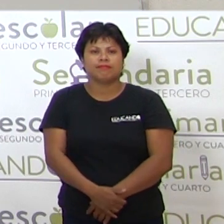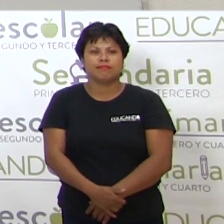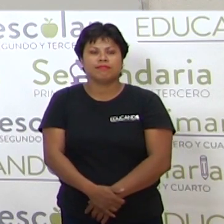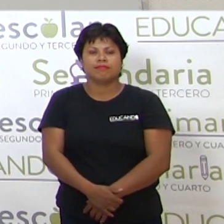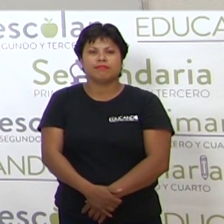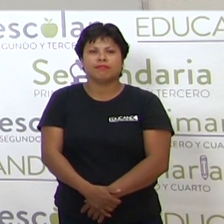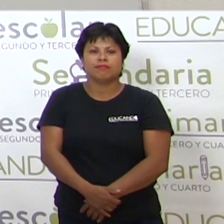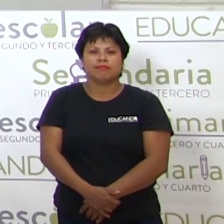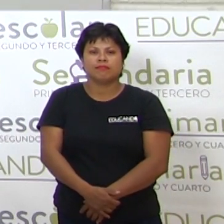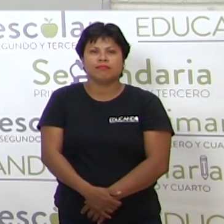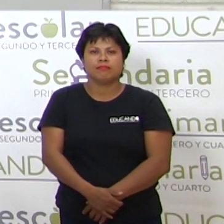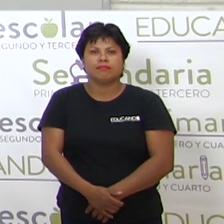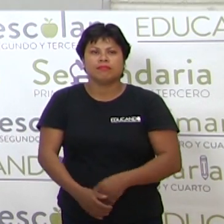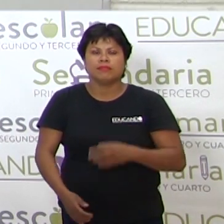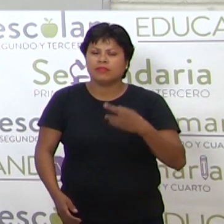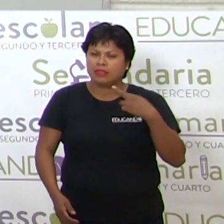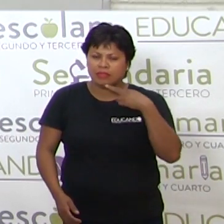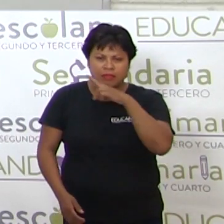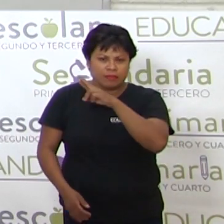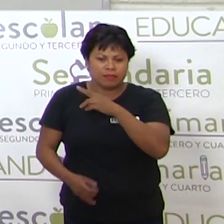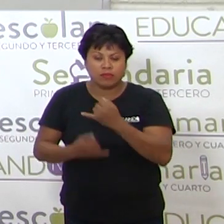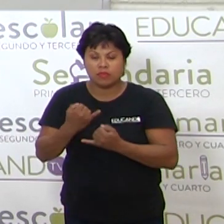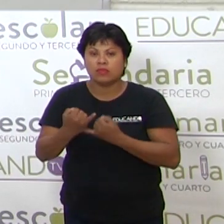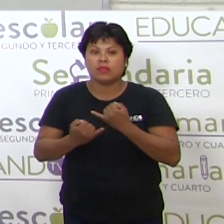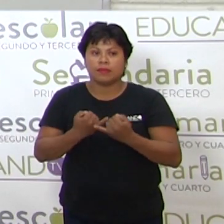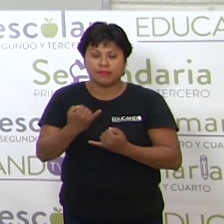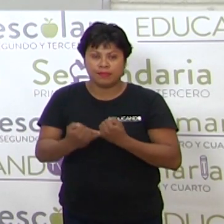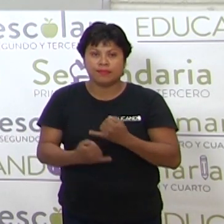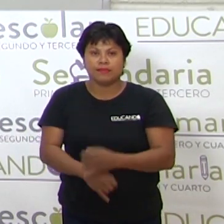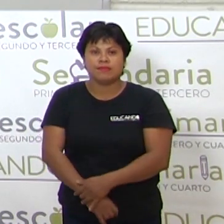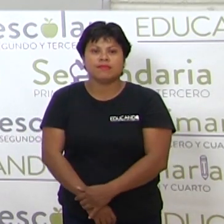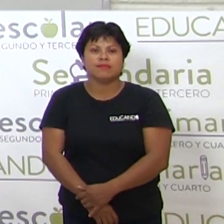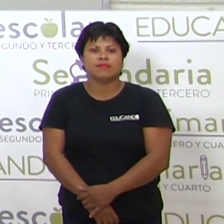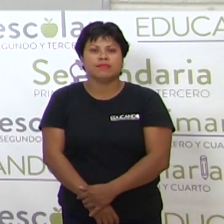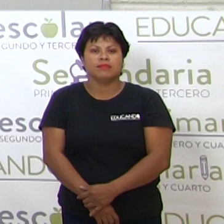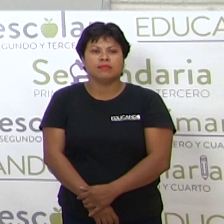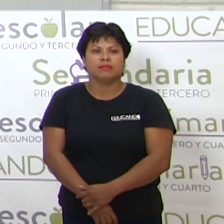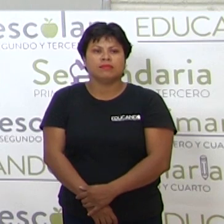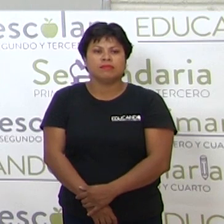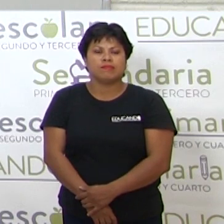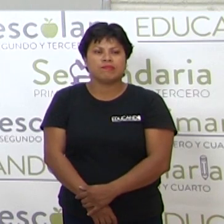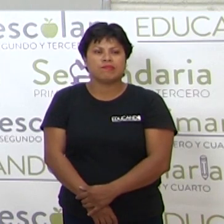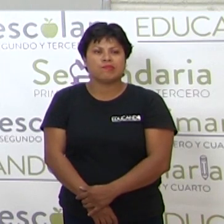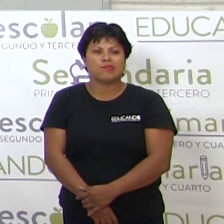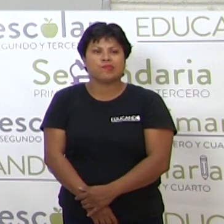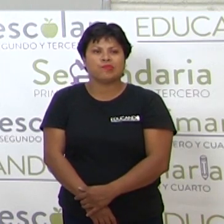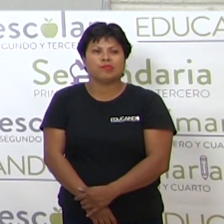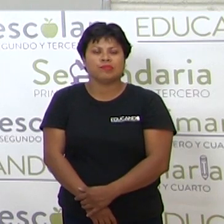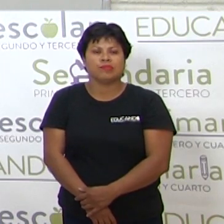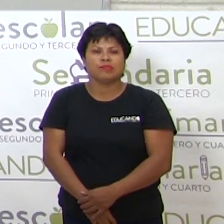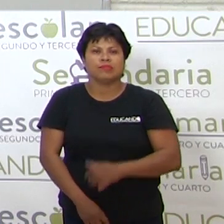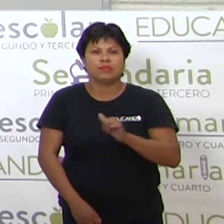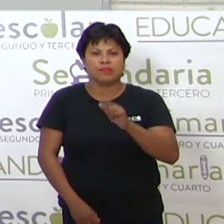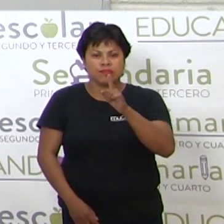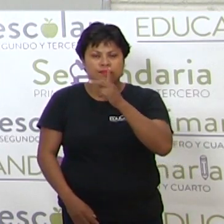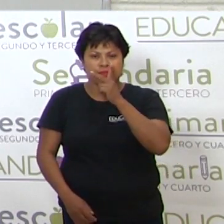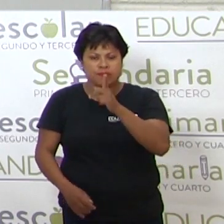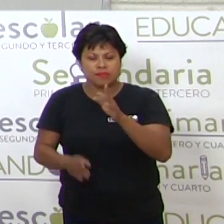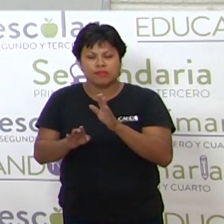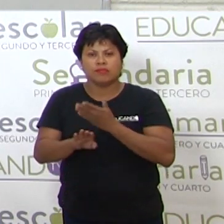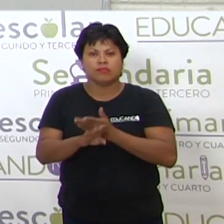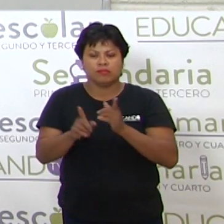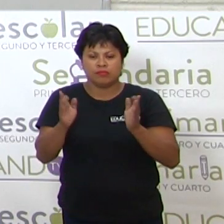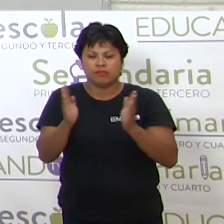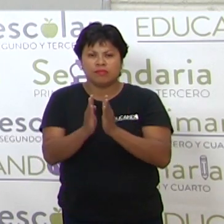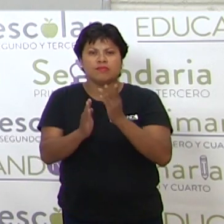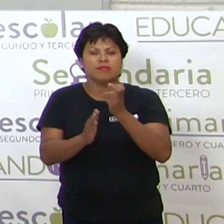son muy rápidos jugamos a una palabra muy pequeña pero